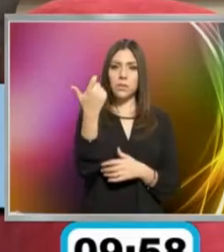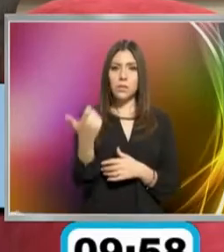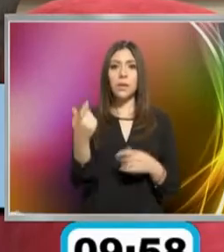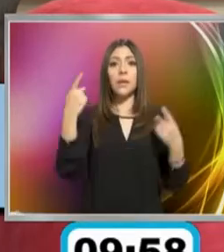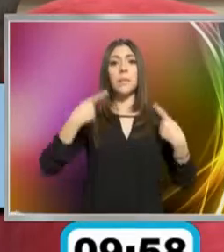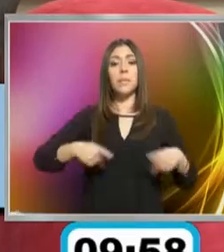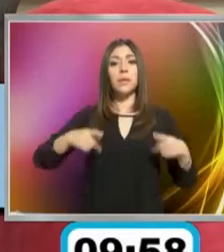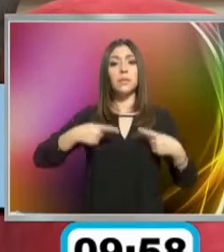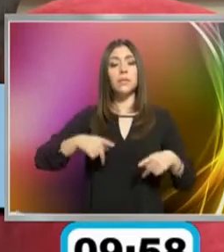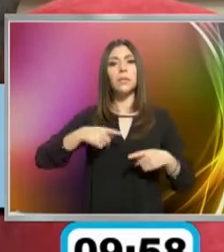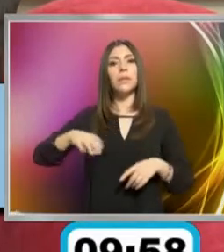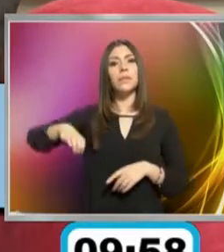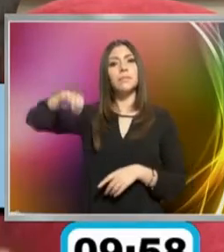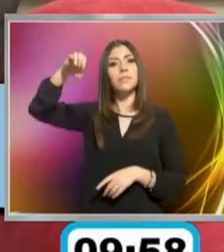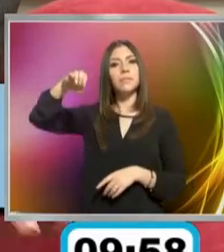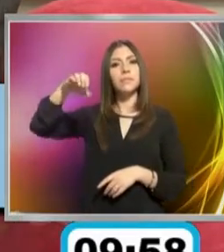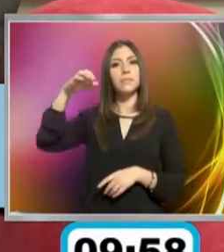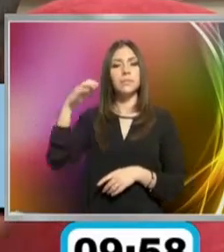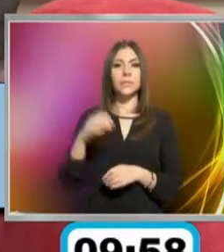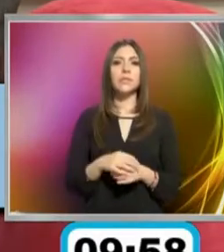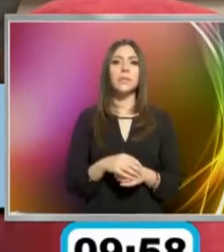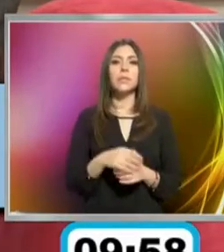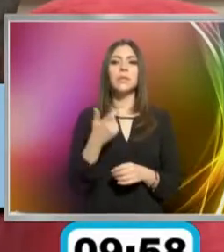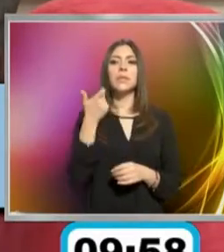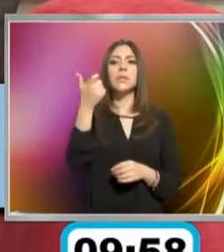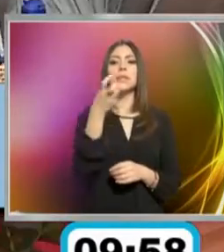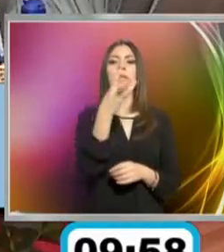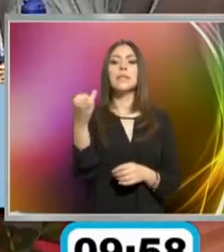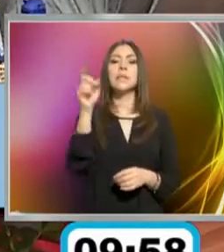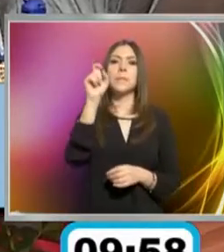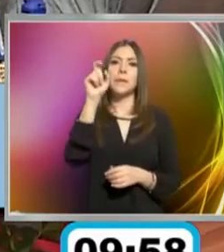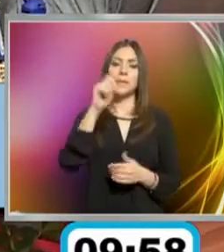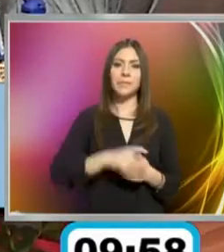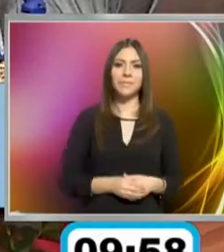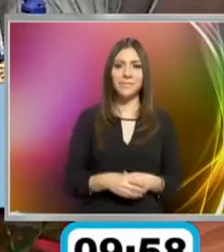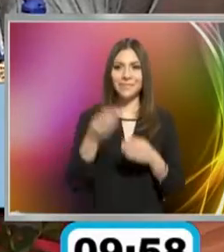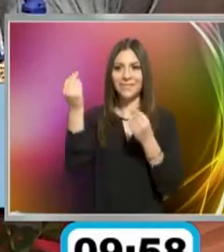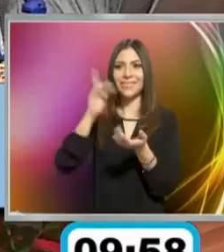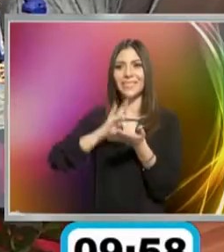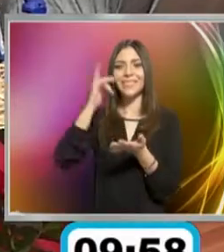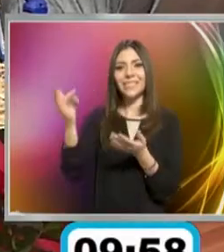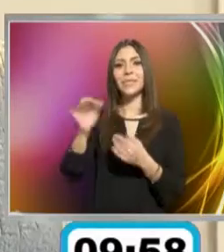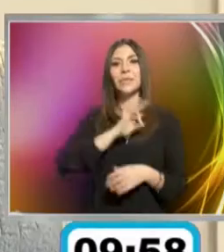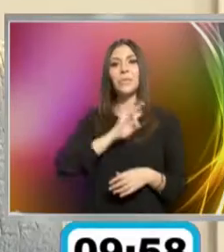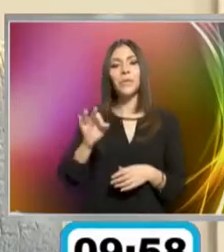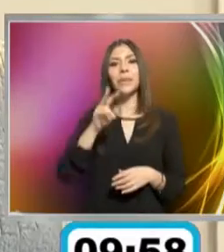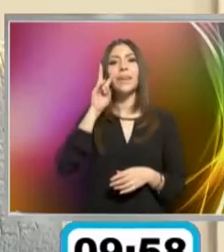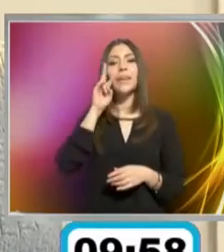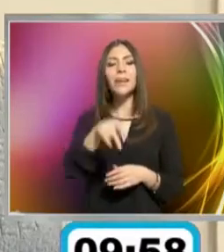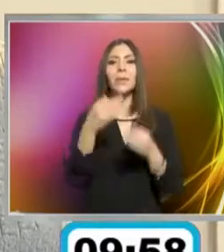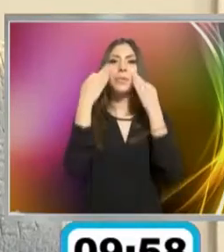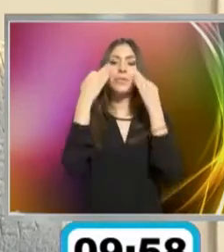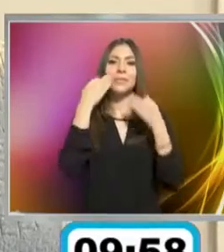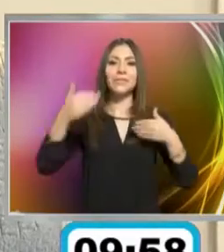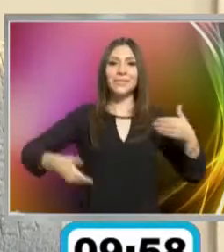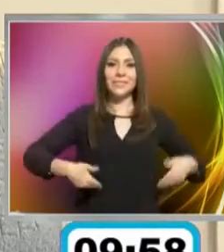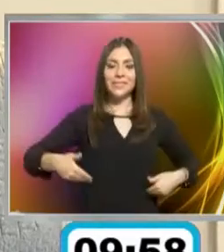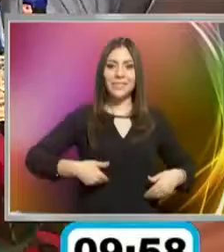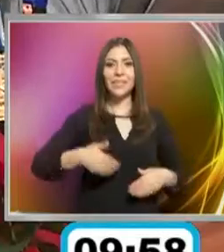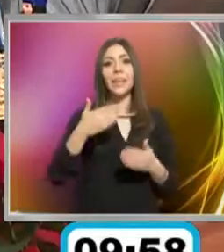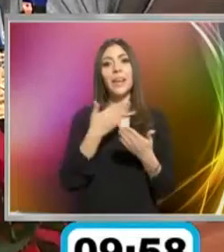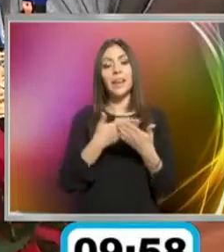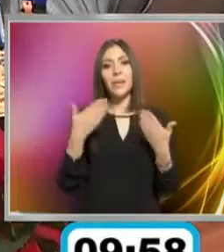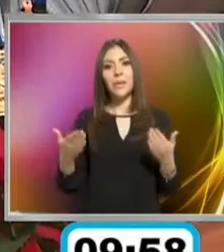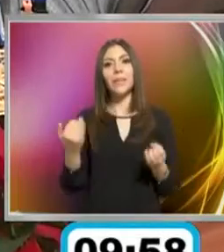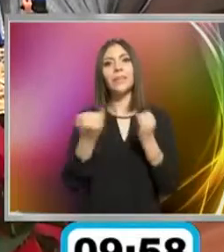personas de la tercera edad, 320. Muchísimas gracias, Rosalinda, por Gracias por la traernos invitación. esta muestra esta mañana. Y